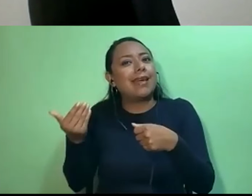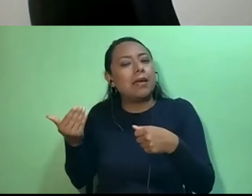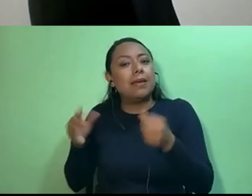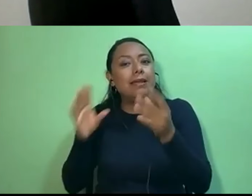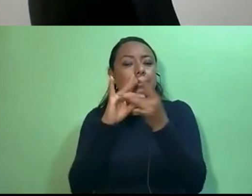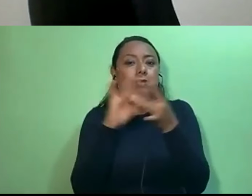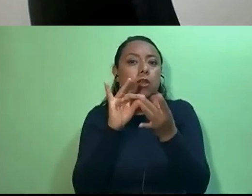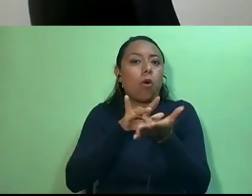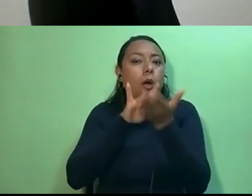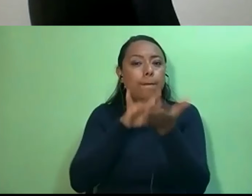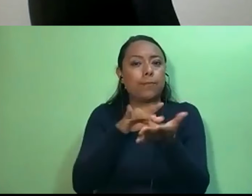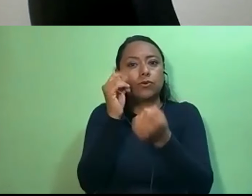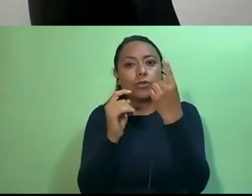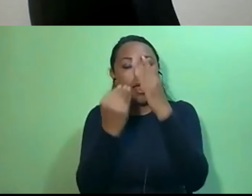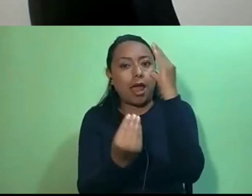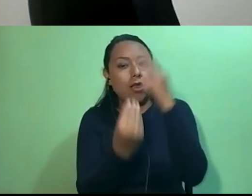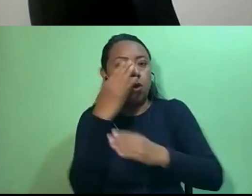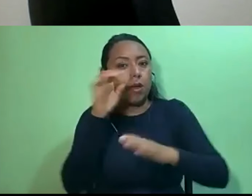de carga impositiva que va